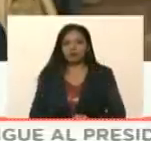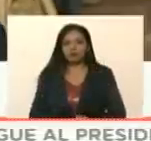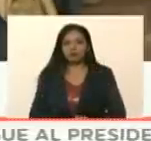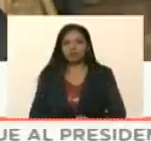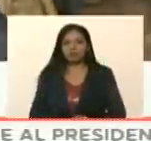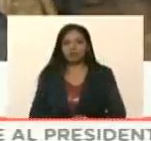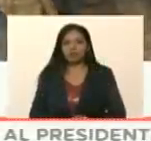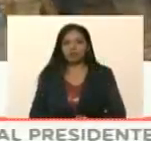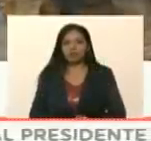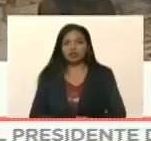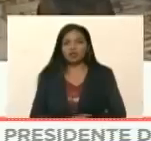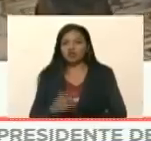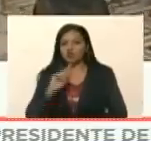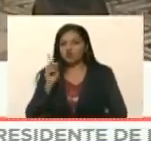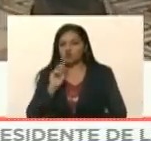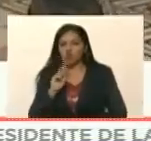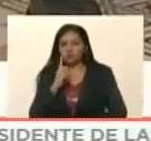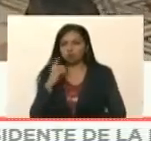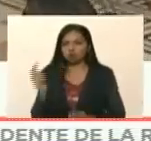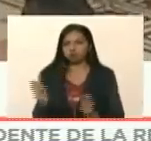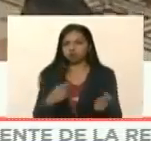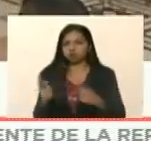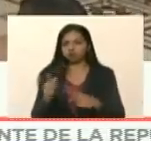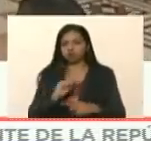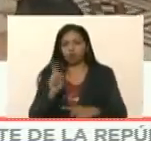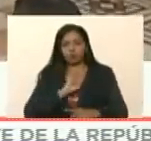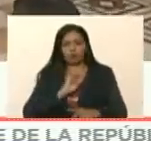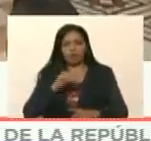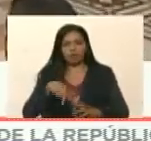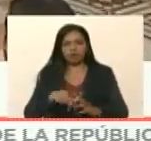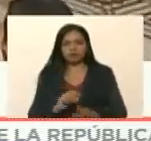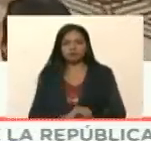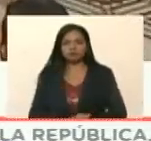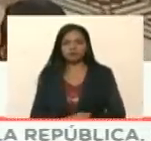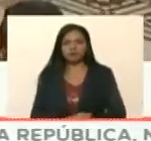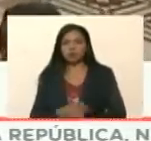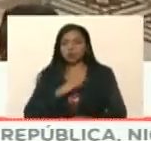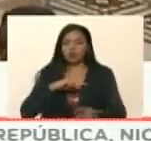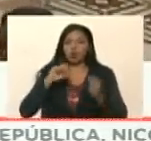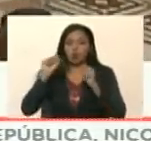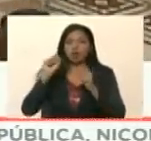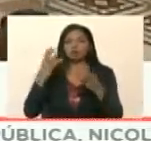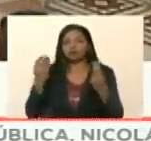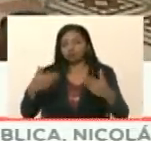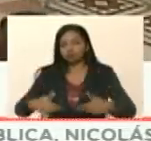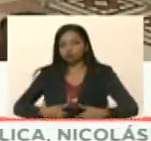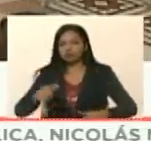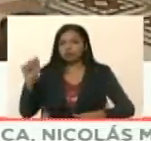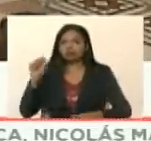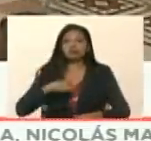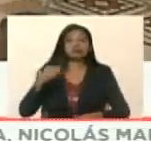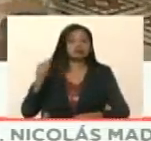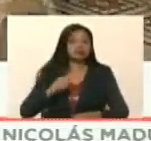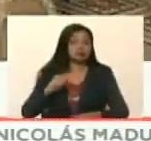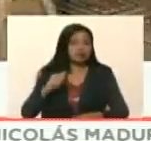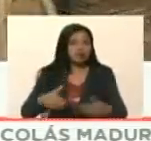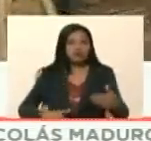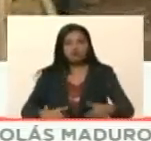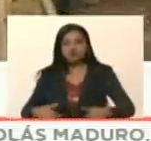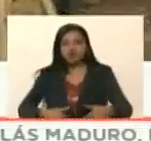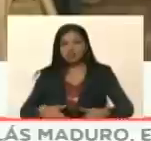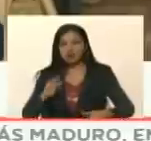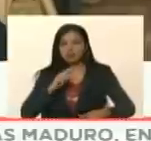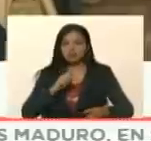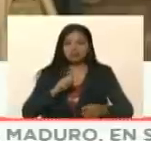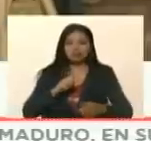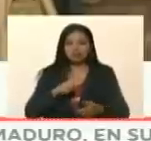no transgénica. Lo vamos a lograr. Ah, que es mucho esfuerzo, sí. Que en el esfuerzo a veces uno